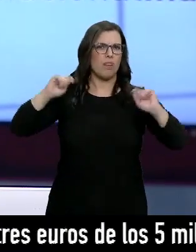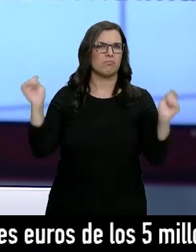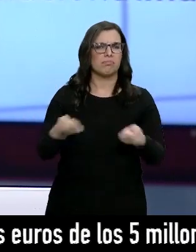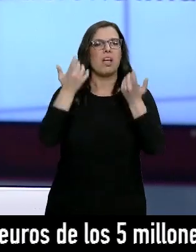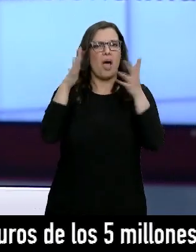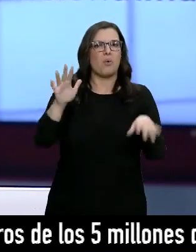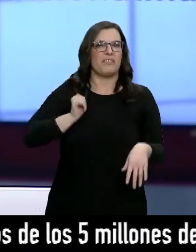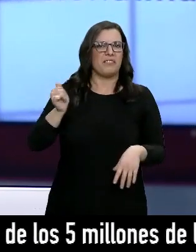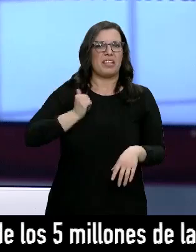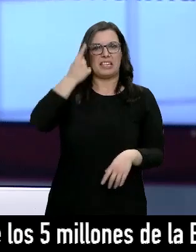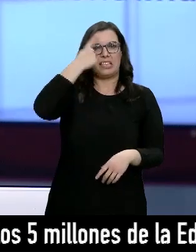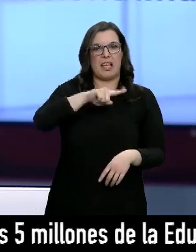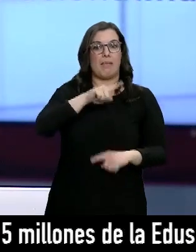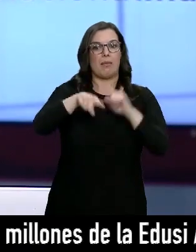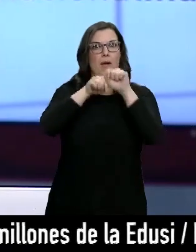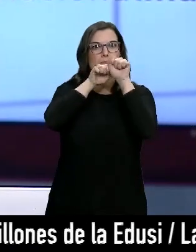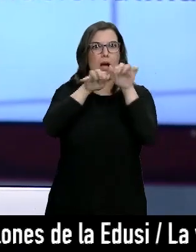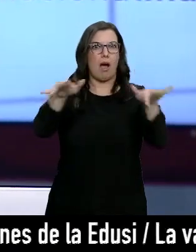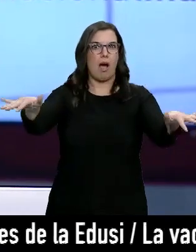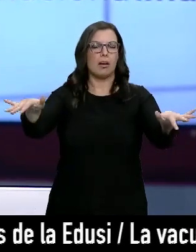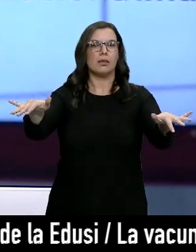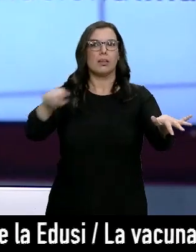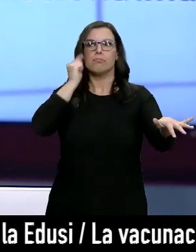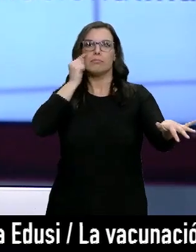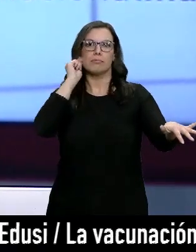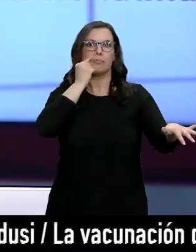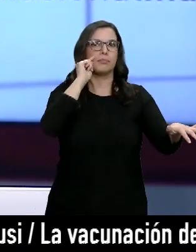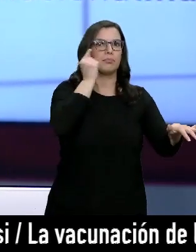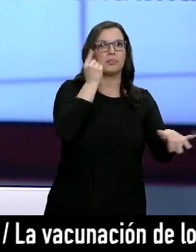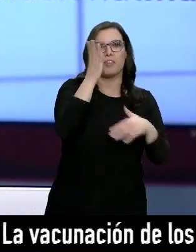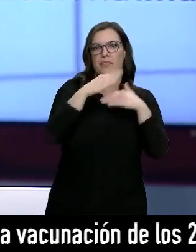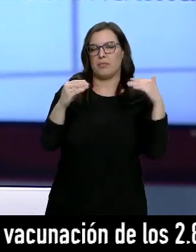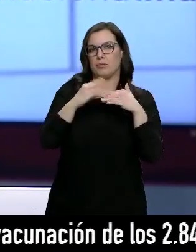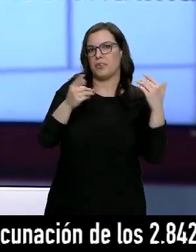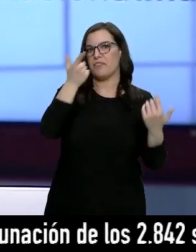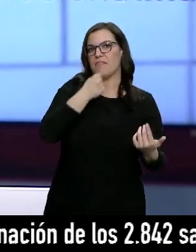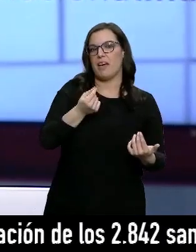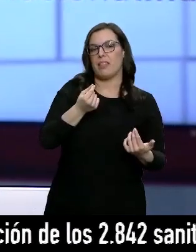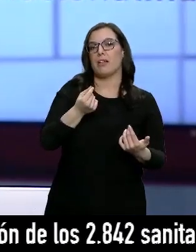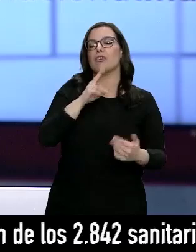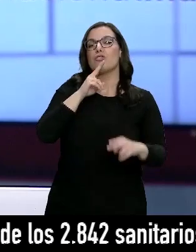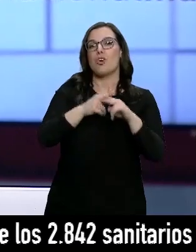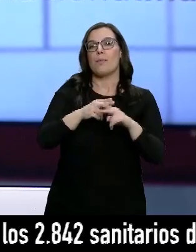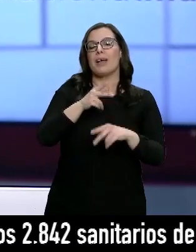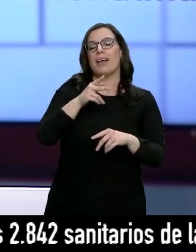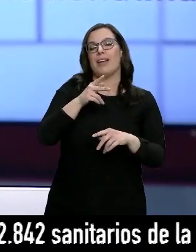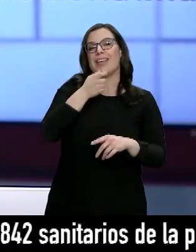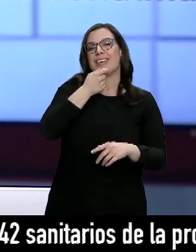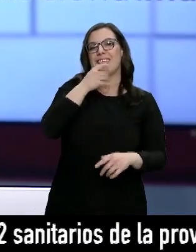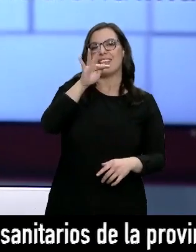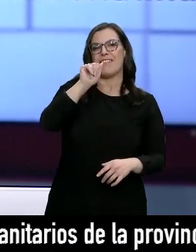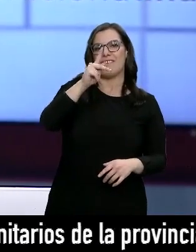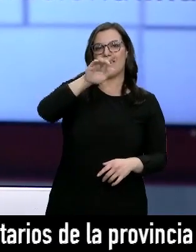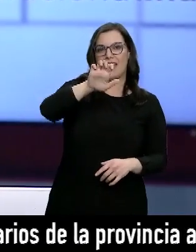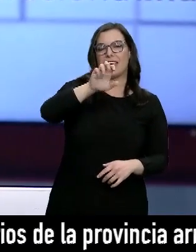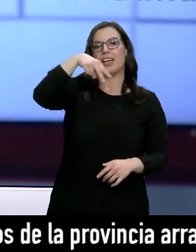de que son falsas, se hacen virales y llegan con facilidad a los usuarios. Son las llamadas fake news. Con la pandemia se han